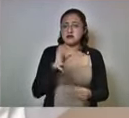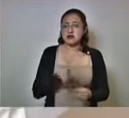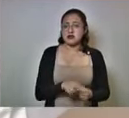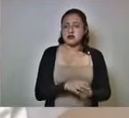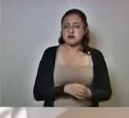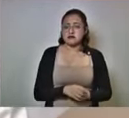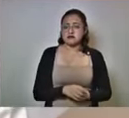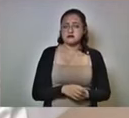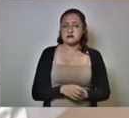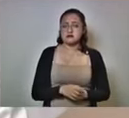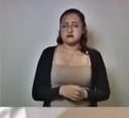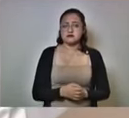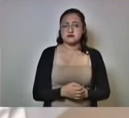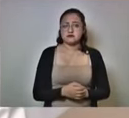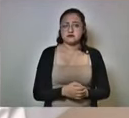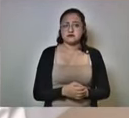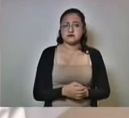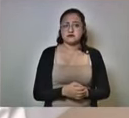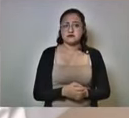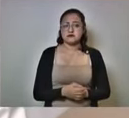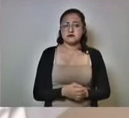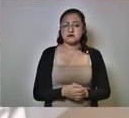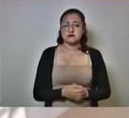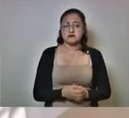Esa es la verdadera hospitalización.